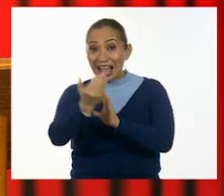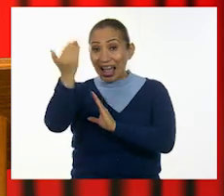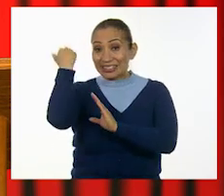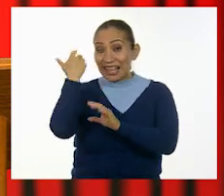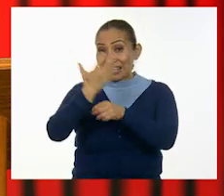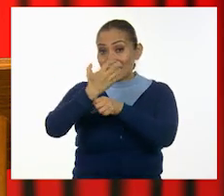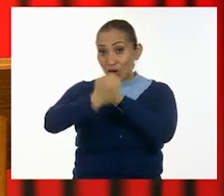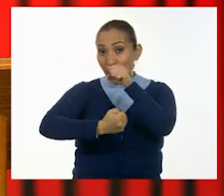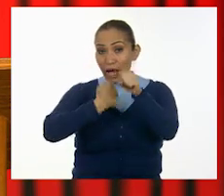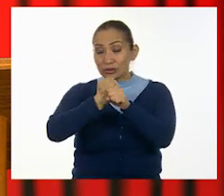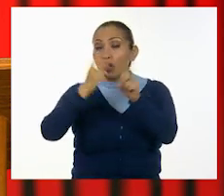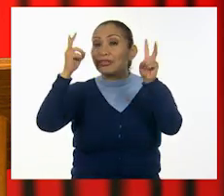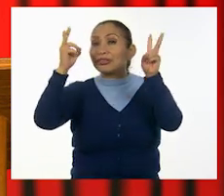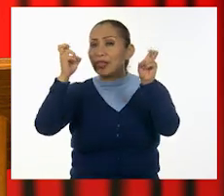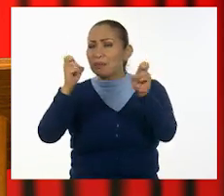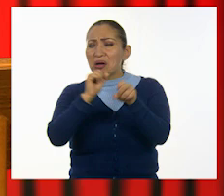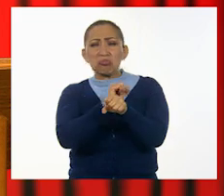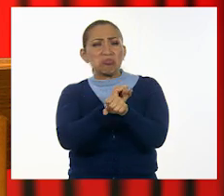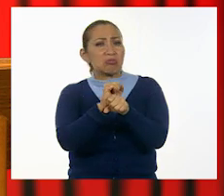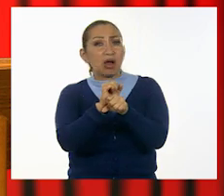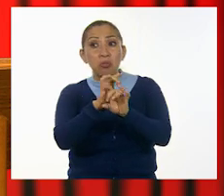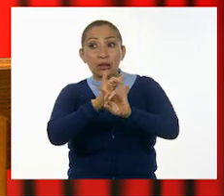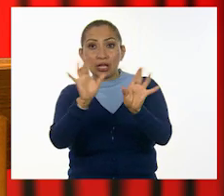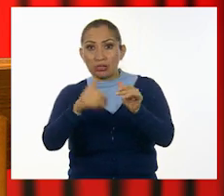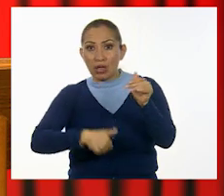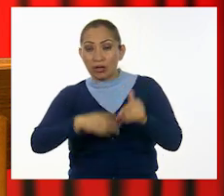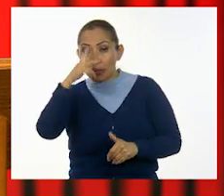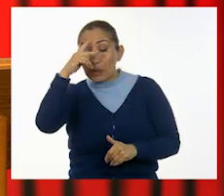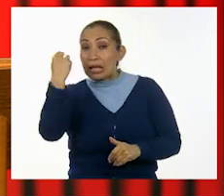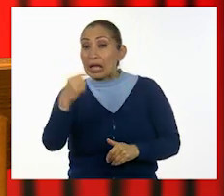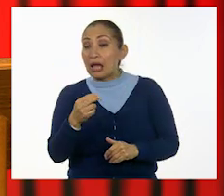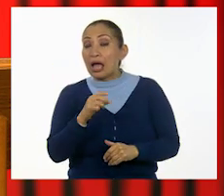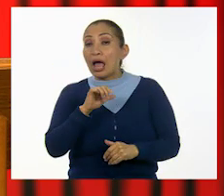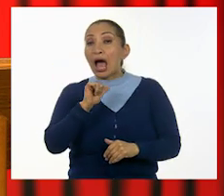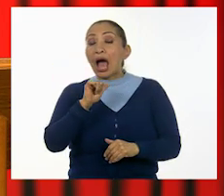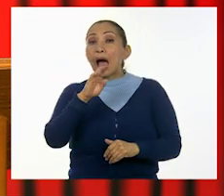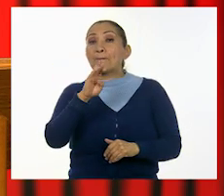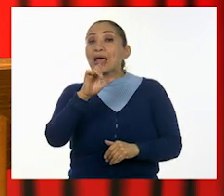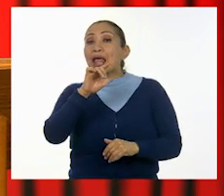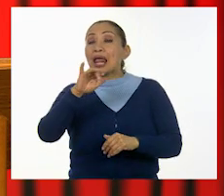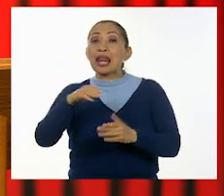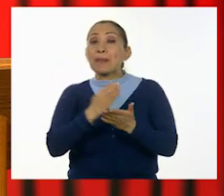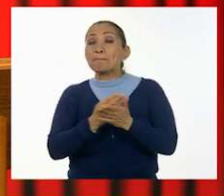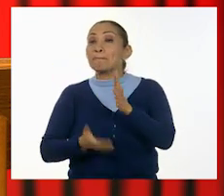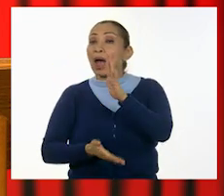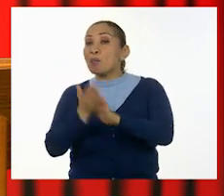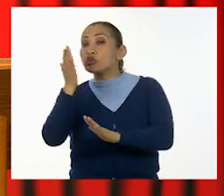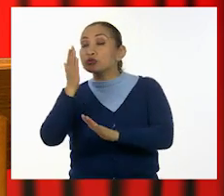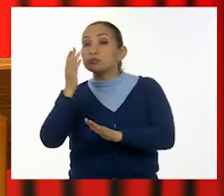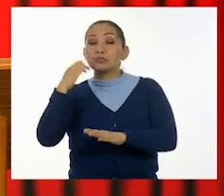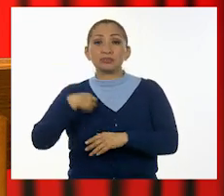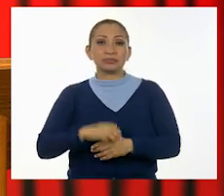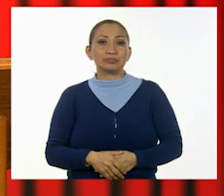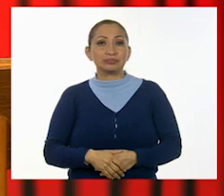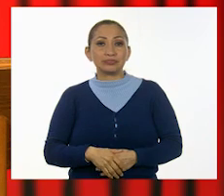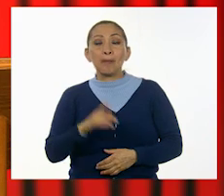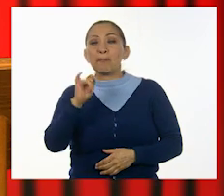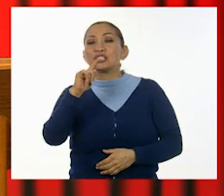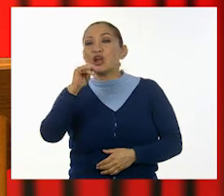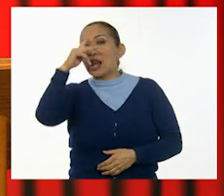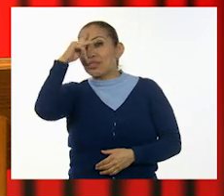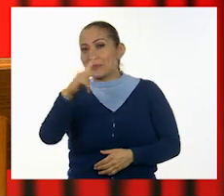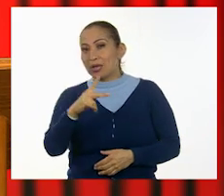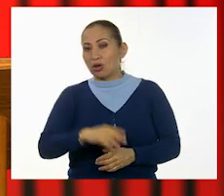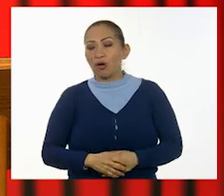de quinto grado con un tema tan sensible para el teatro mexicano llamado A Belén, vamos pastores, vamos, pastorela